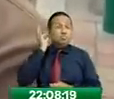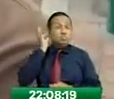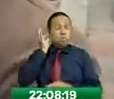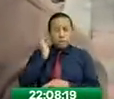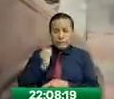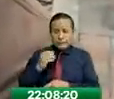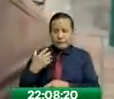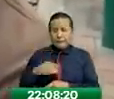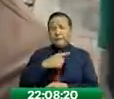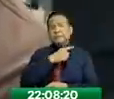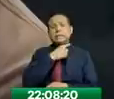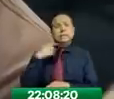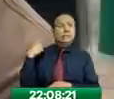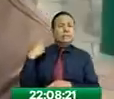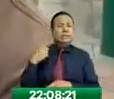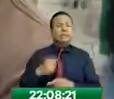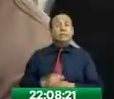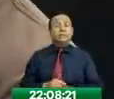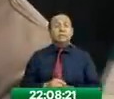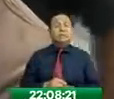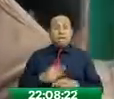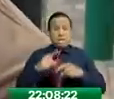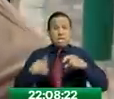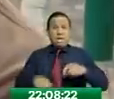llegó. La 3.